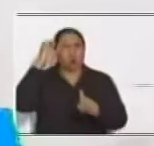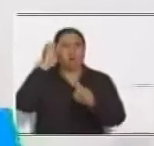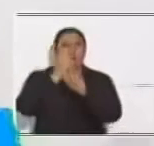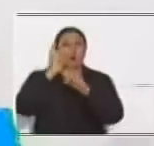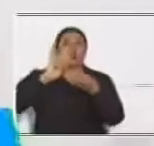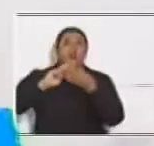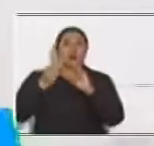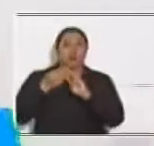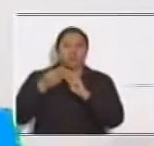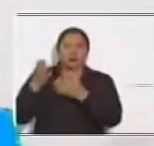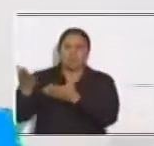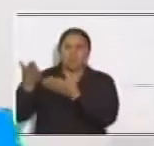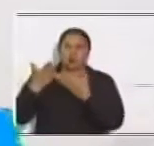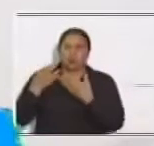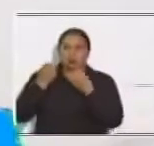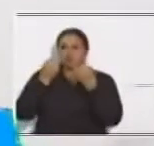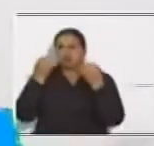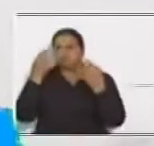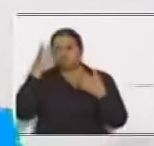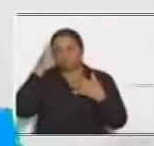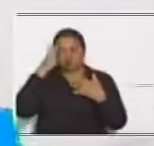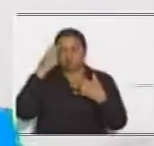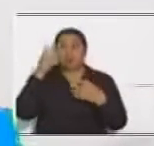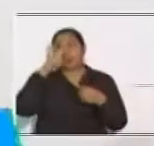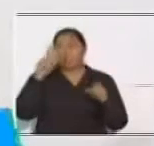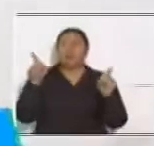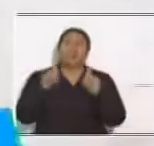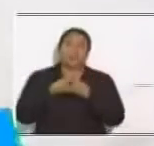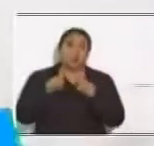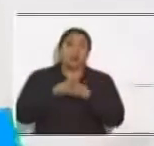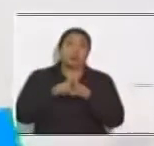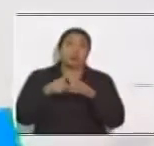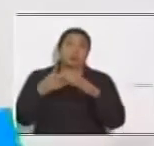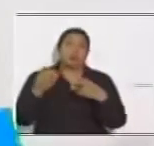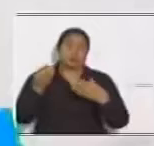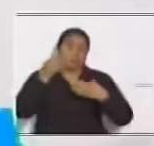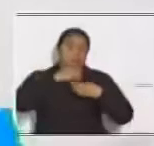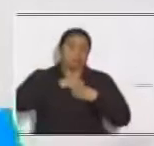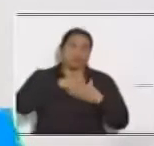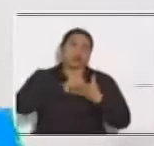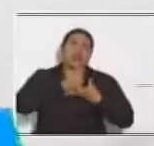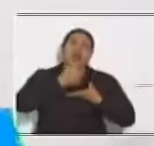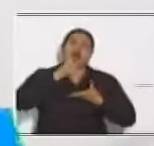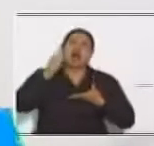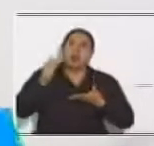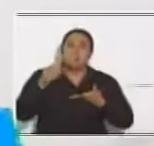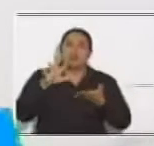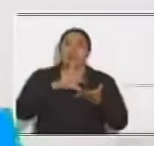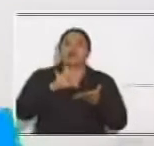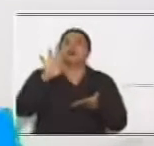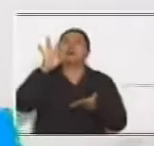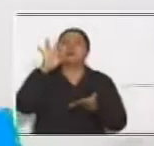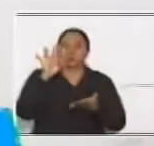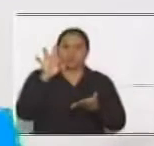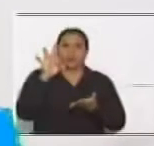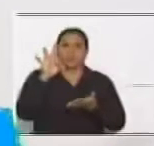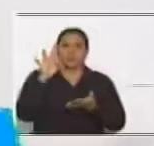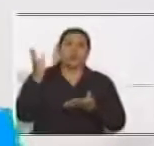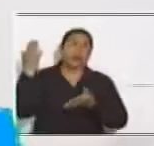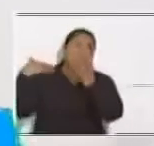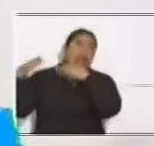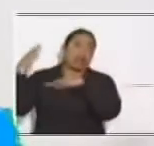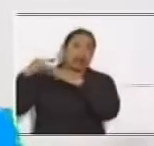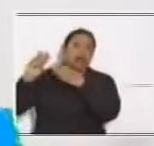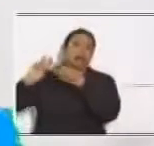más que cosas físicas, algo para el alma y para el espíritu. Y en ese tiempo combinaban la